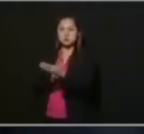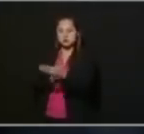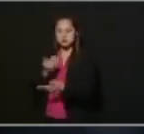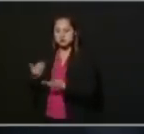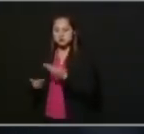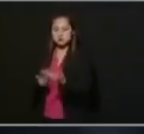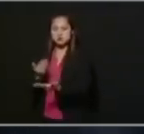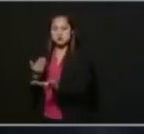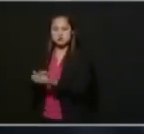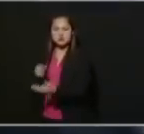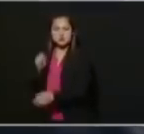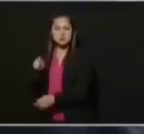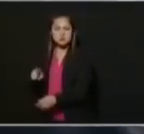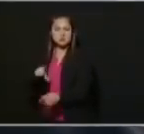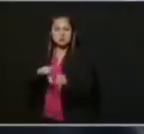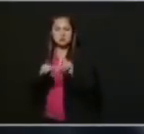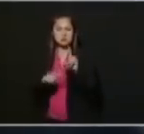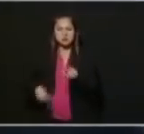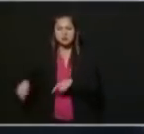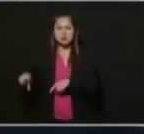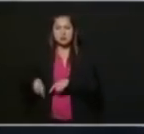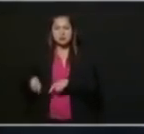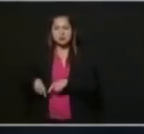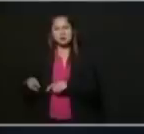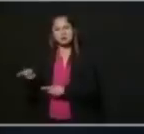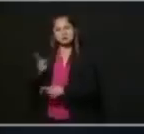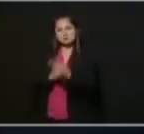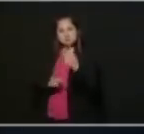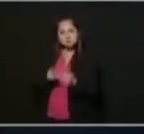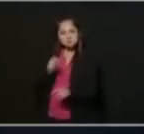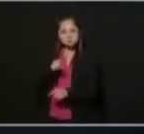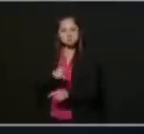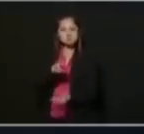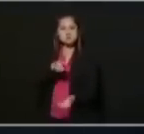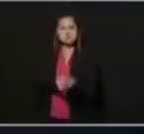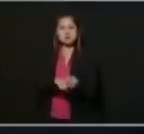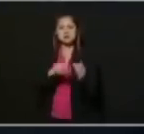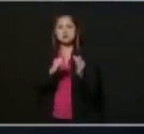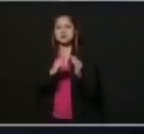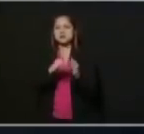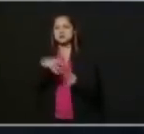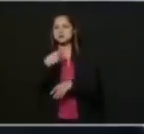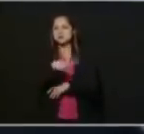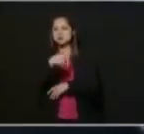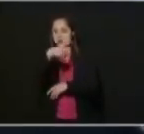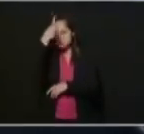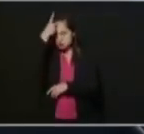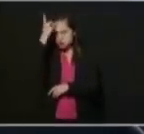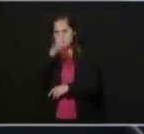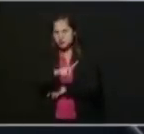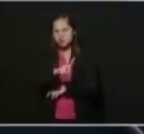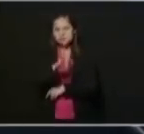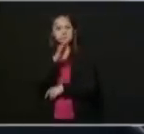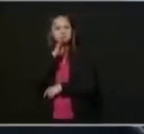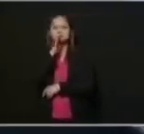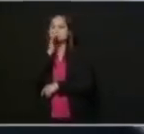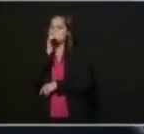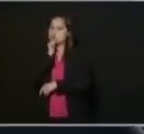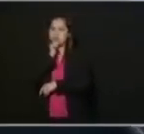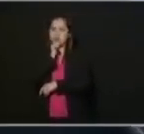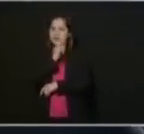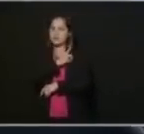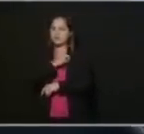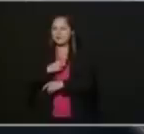Estado si no lo tiene permitido o no cuenta con autorización para ello.